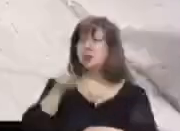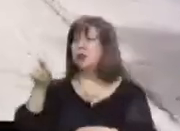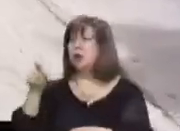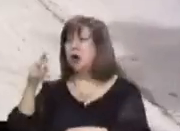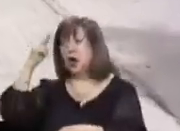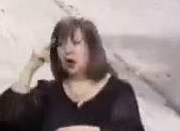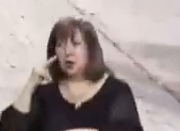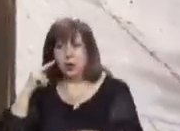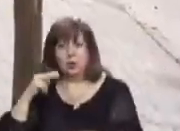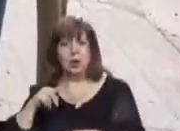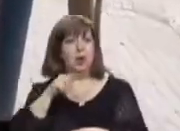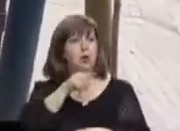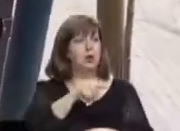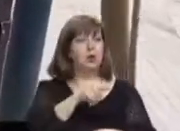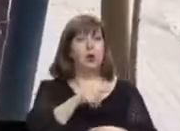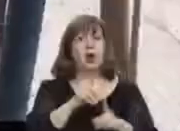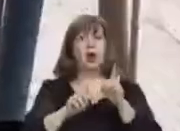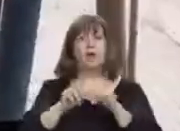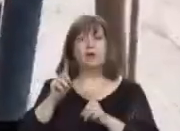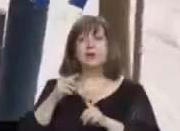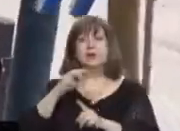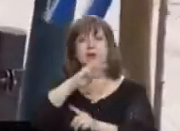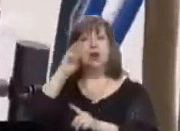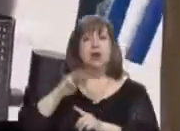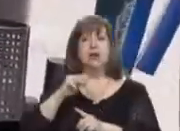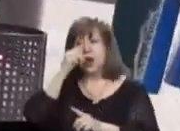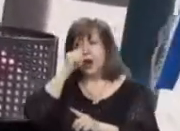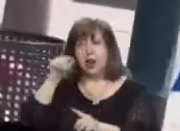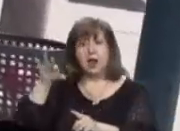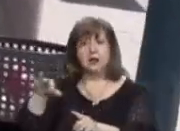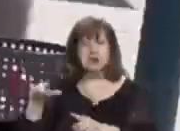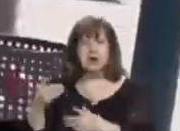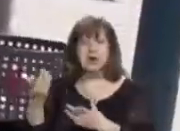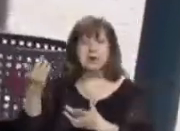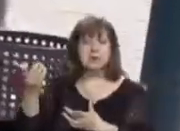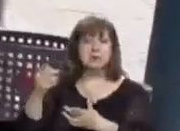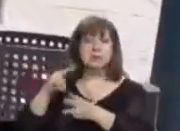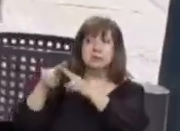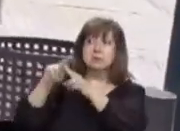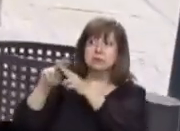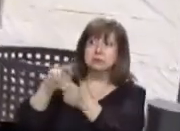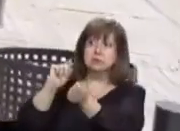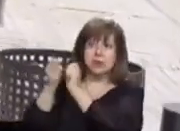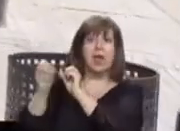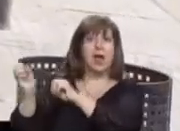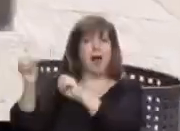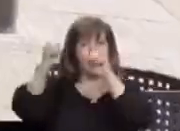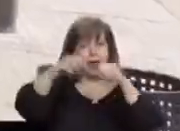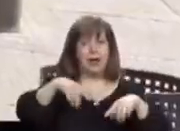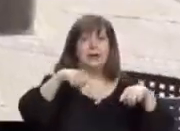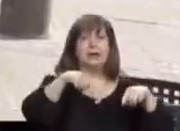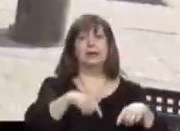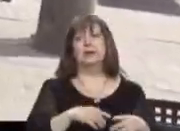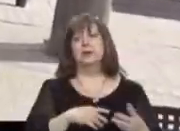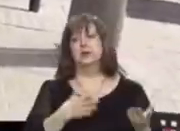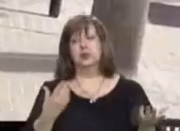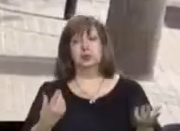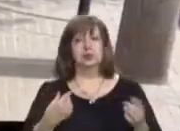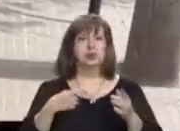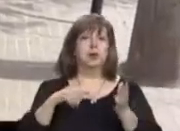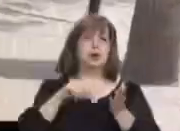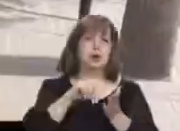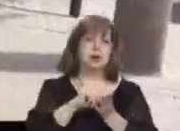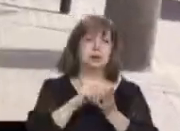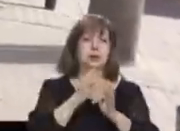9, que habían sido derivados desde ANSES Las Heras, porque allá están en remodelación, entonces lo que dicen es que obtuvieron